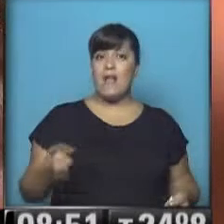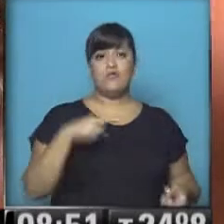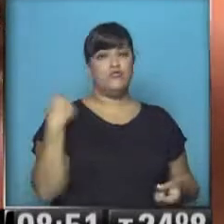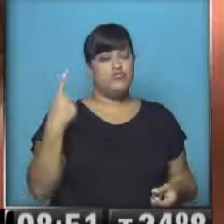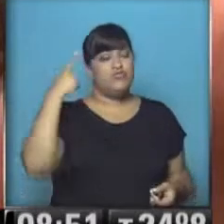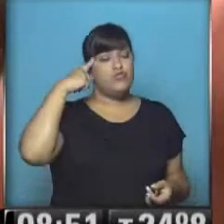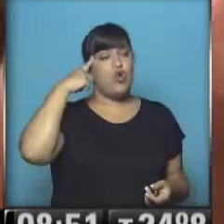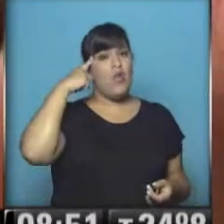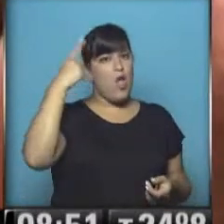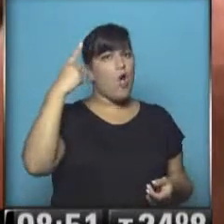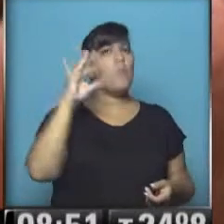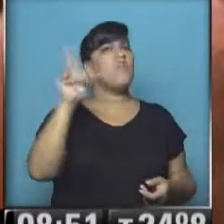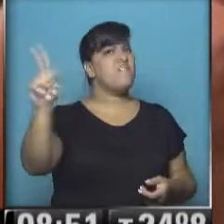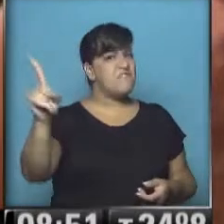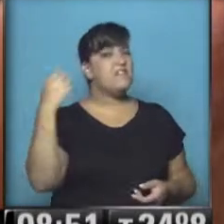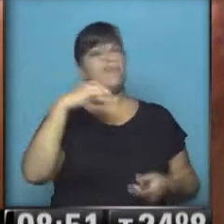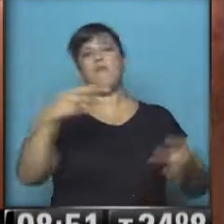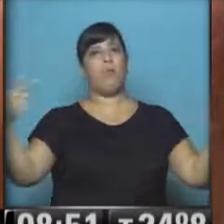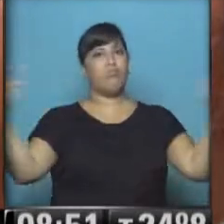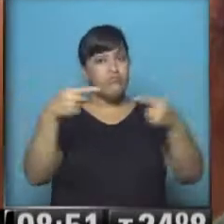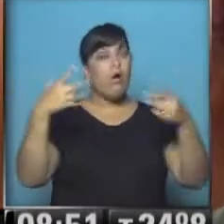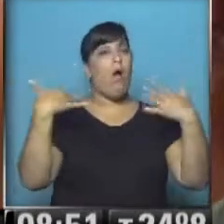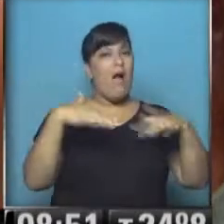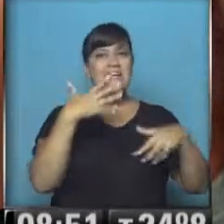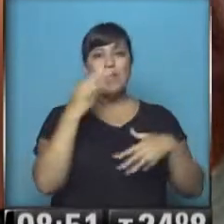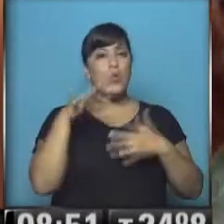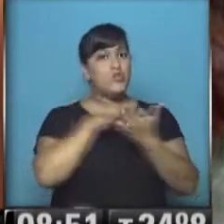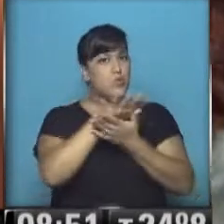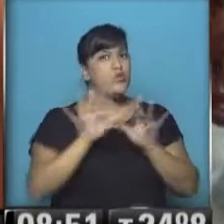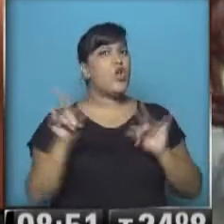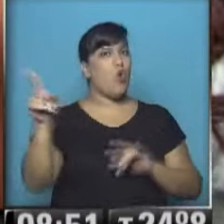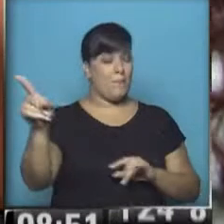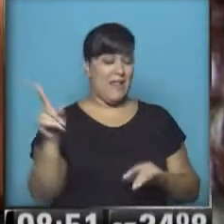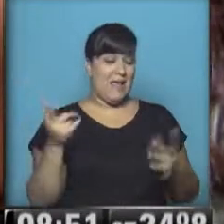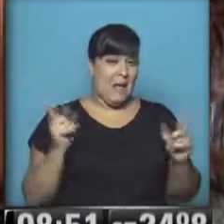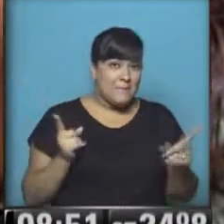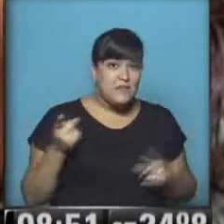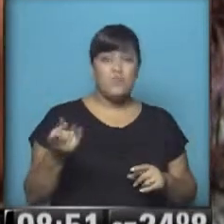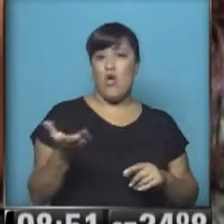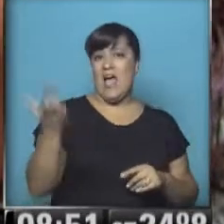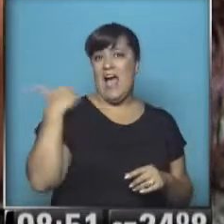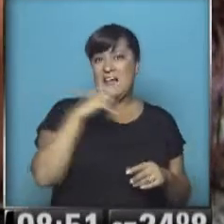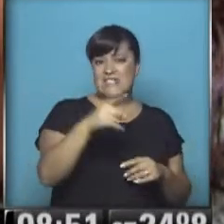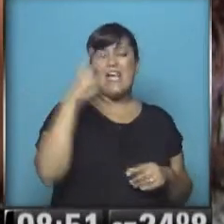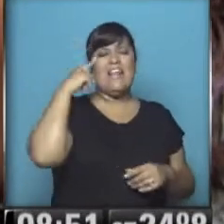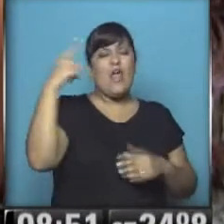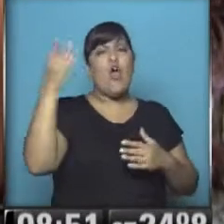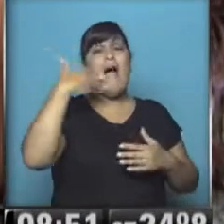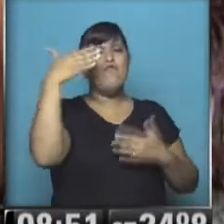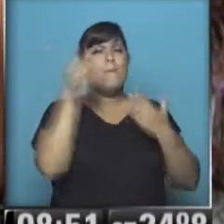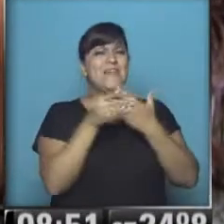que va a ser bastante difícil se van a tener que enfrentar con situaciones muy complejas de hecho de hecho ayer creo que habló el ministro de